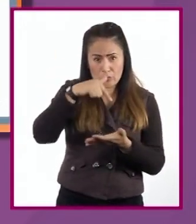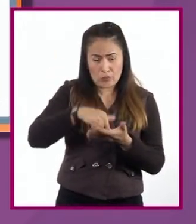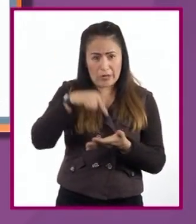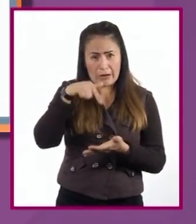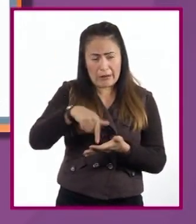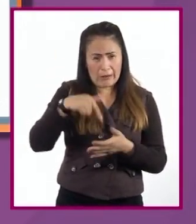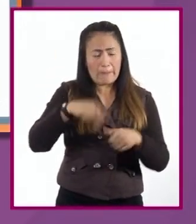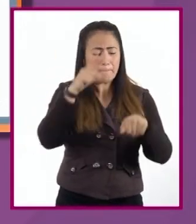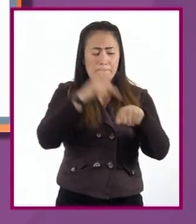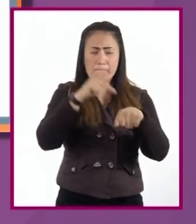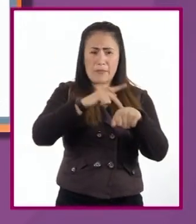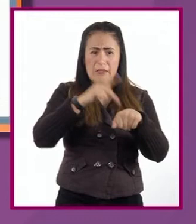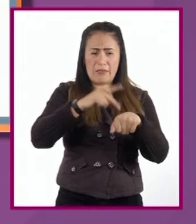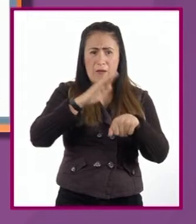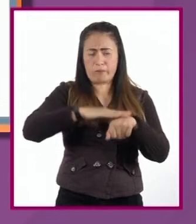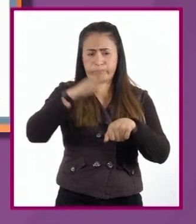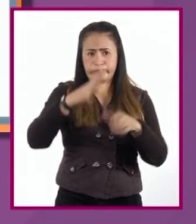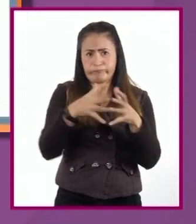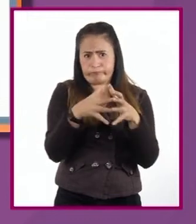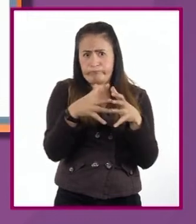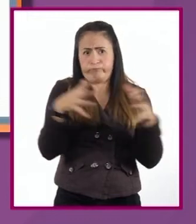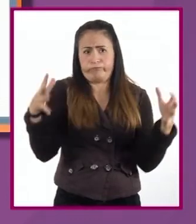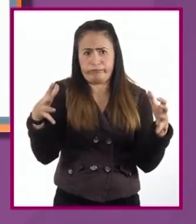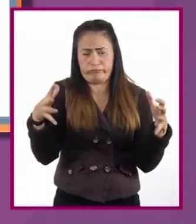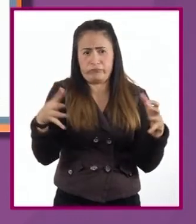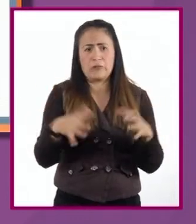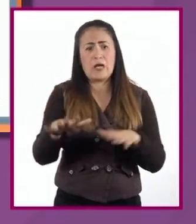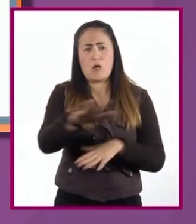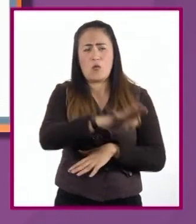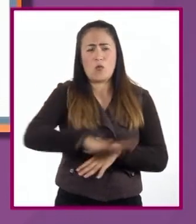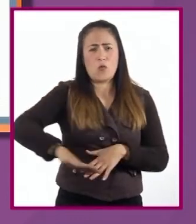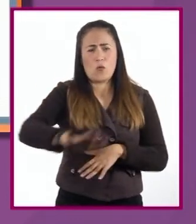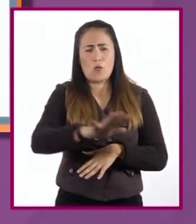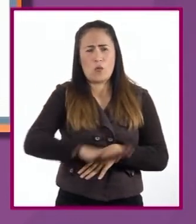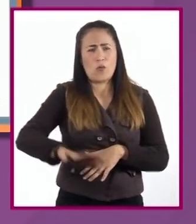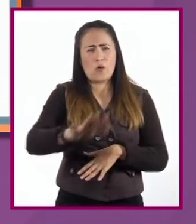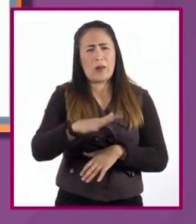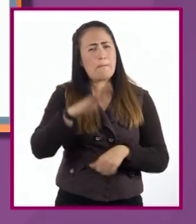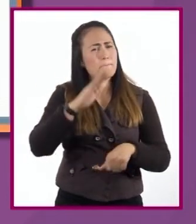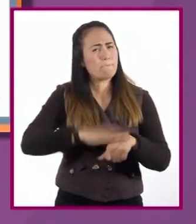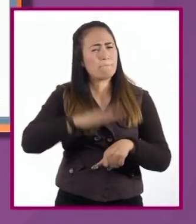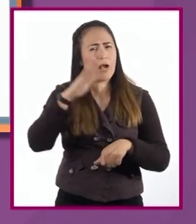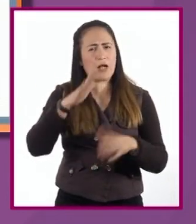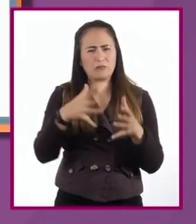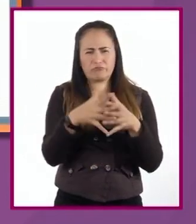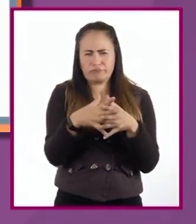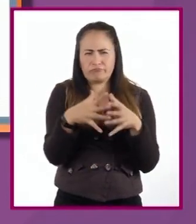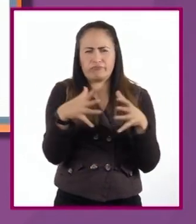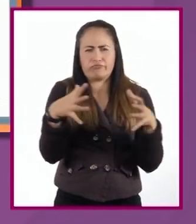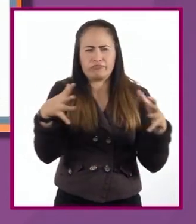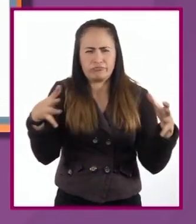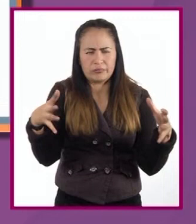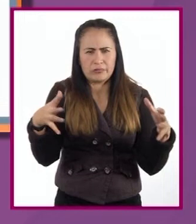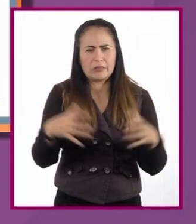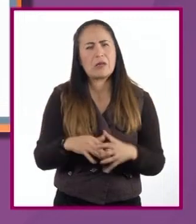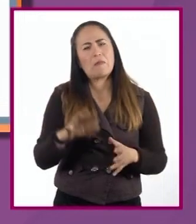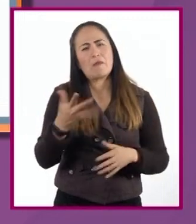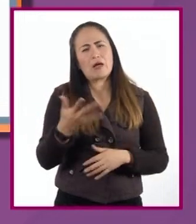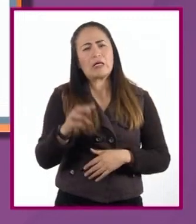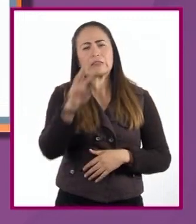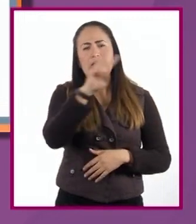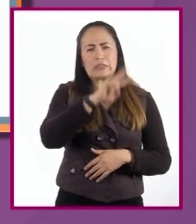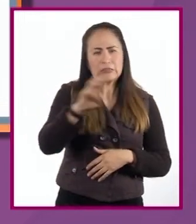de piedra a gran escala, integrándose un asentamiento de extensas dimensiones. En su momento de auge, 300